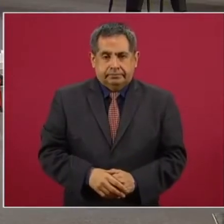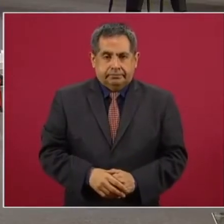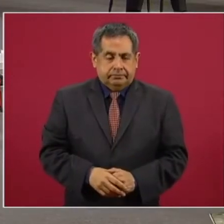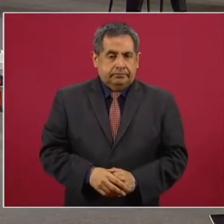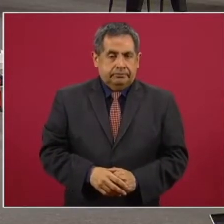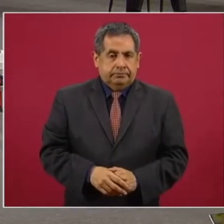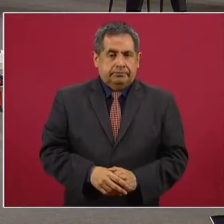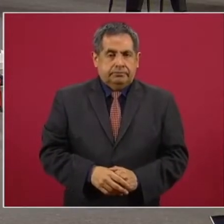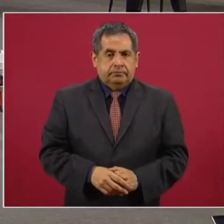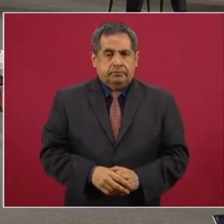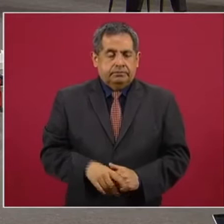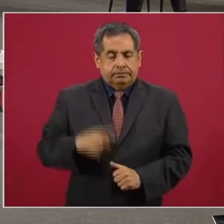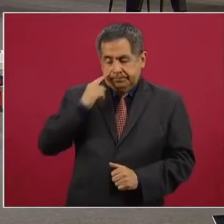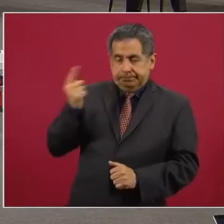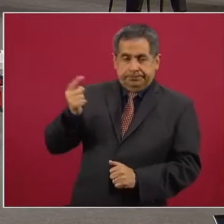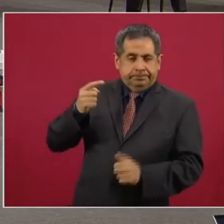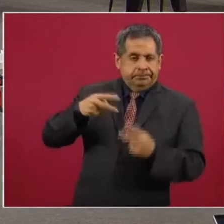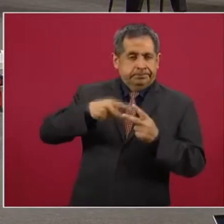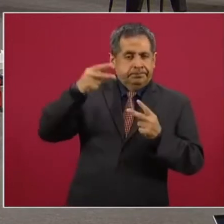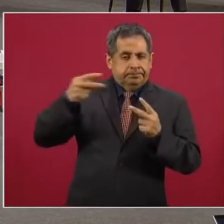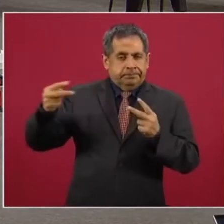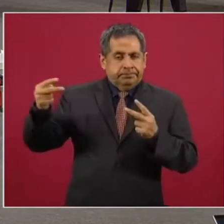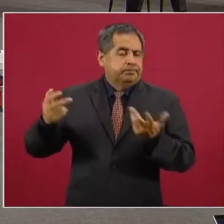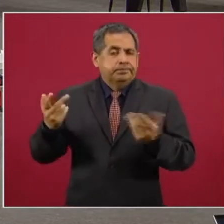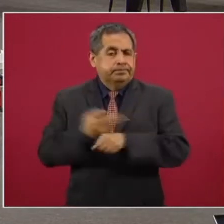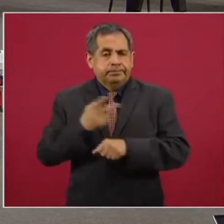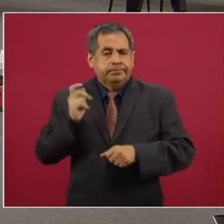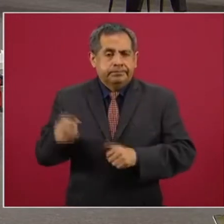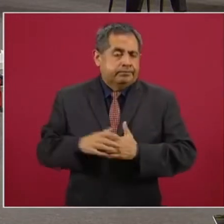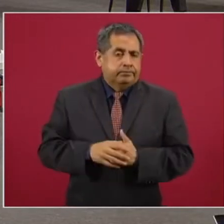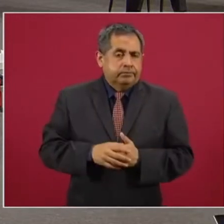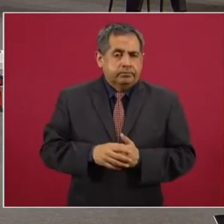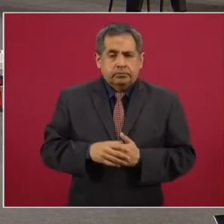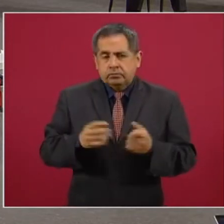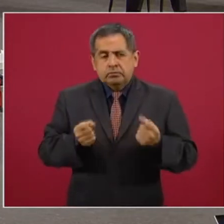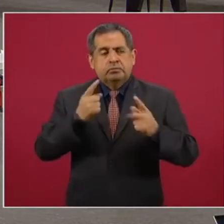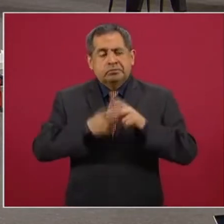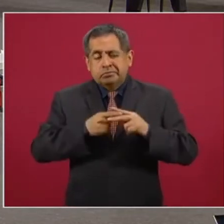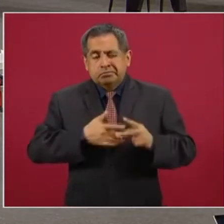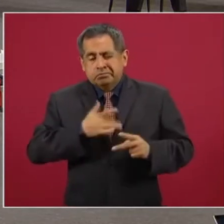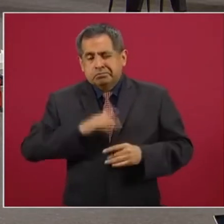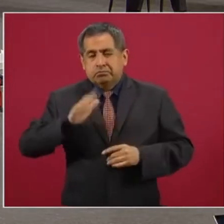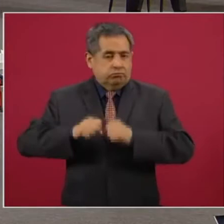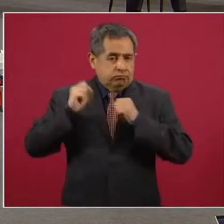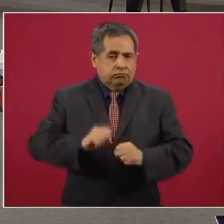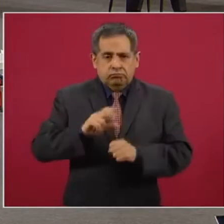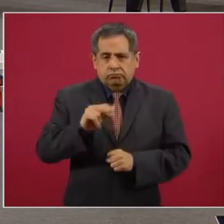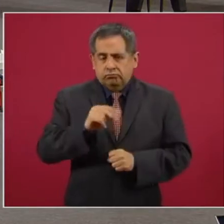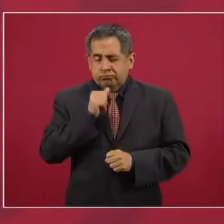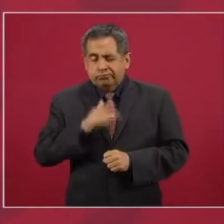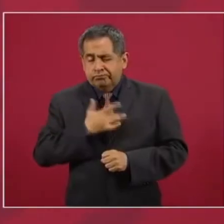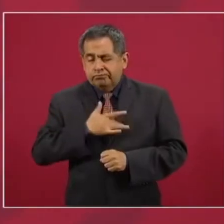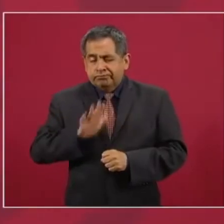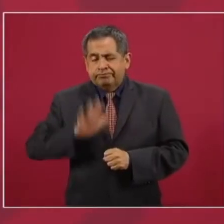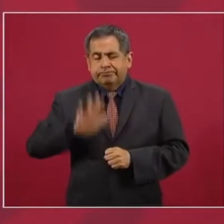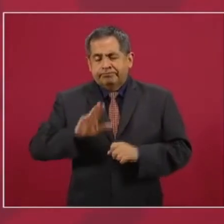favor. Aquí vemos las curvas epidémicas. Lo importante aquí es que son casos estimados. Nos anticipamos,